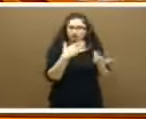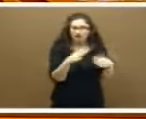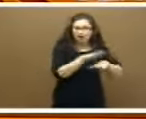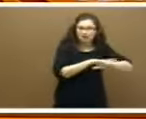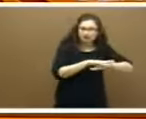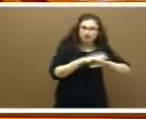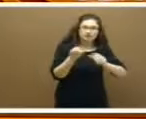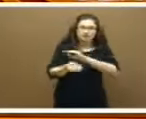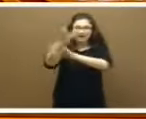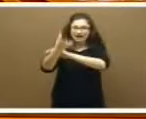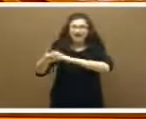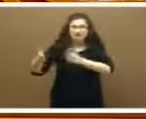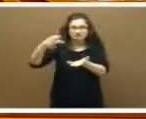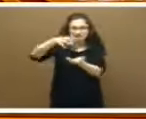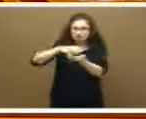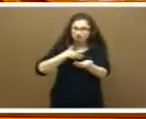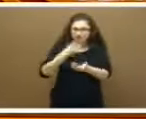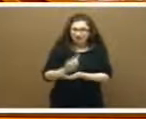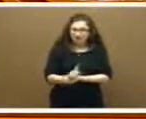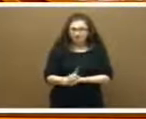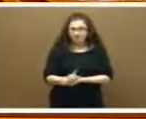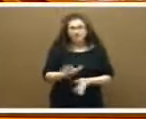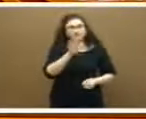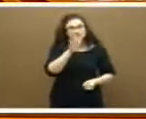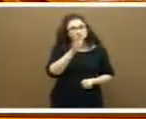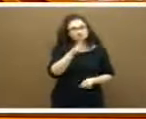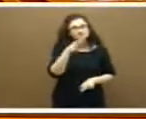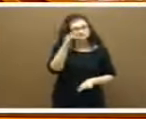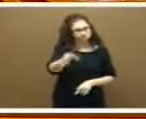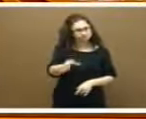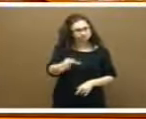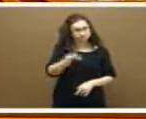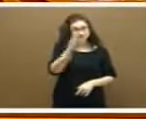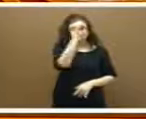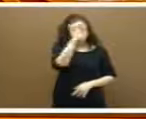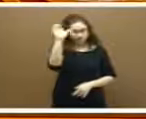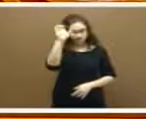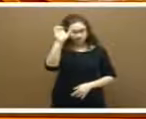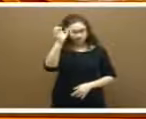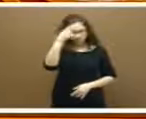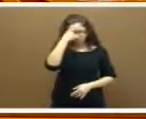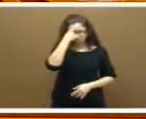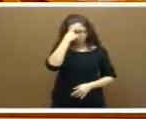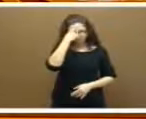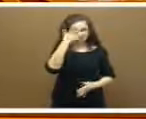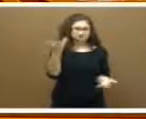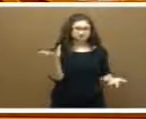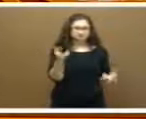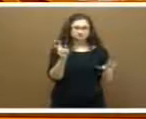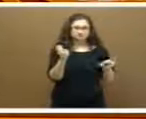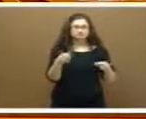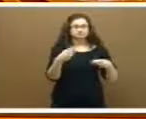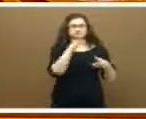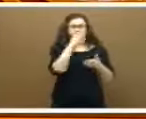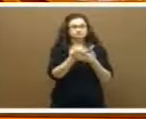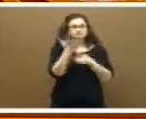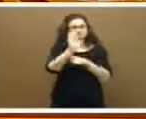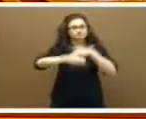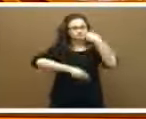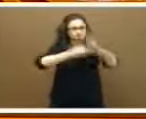frecuencia necesaria, porque además reflejaría poca fe en su capacidad de convicción y poca fe en la racionalidad de las propuestas que